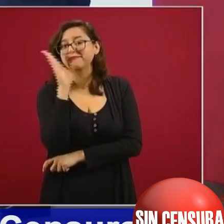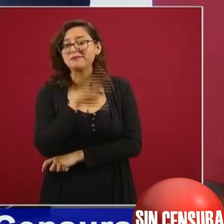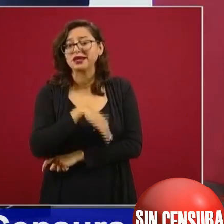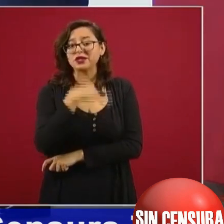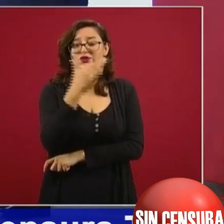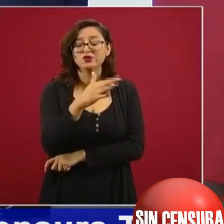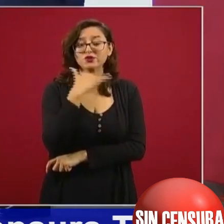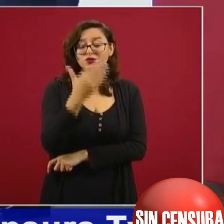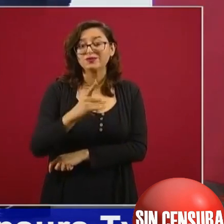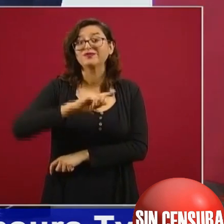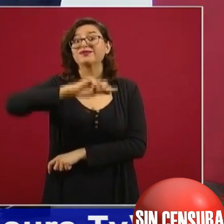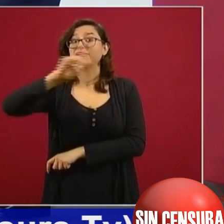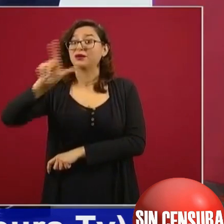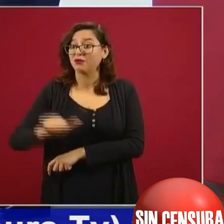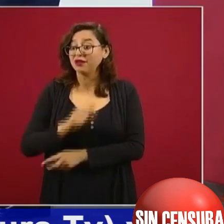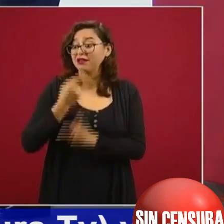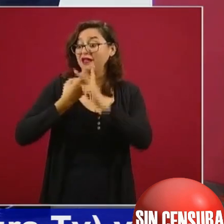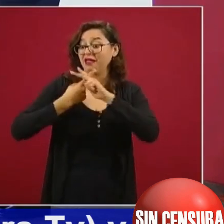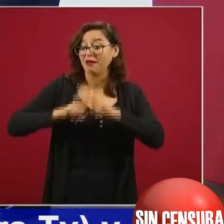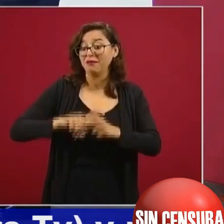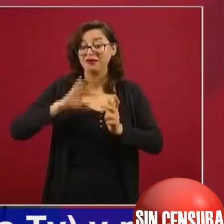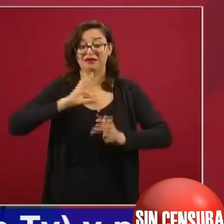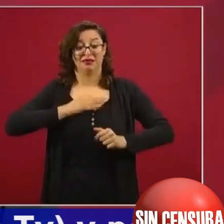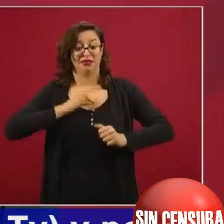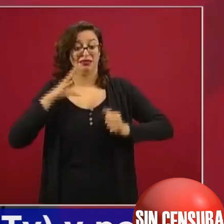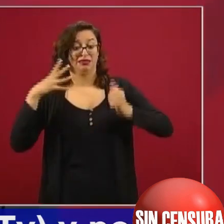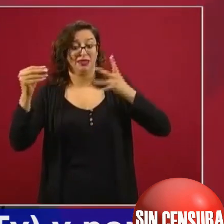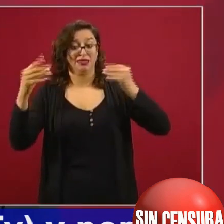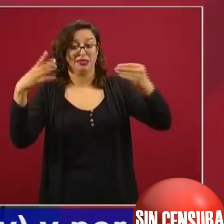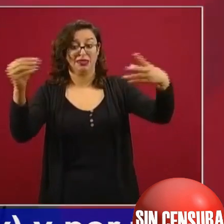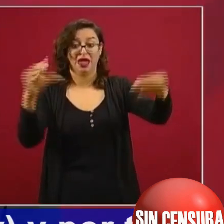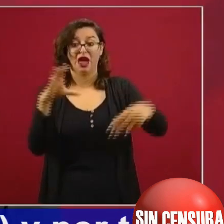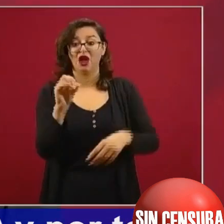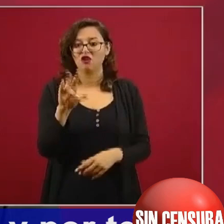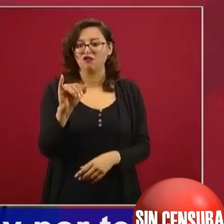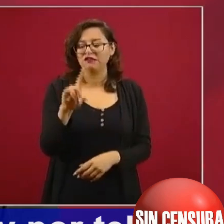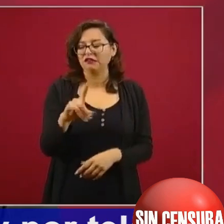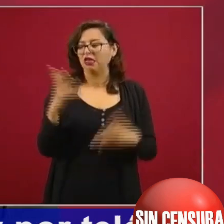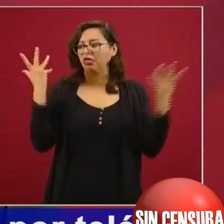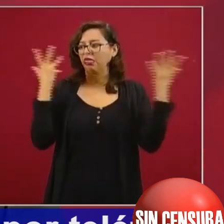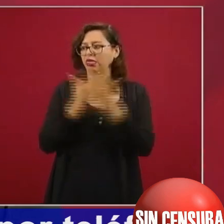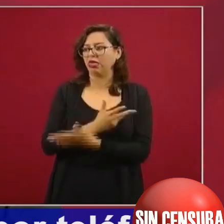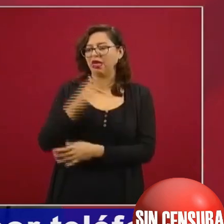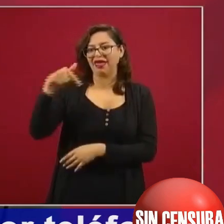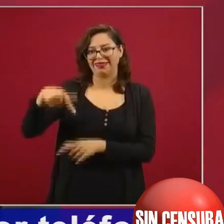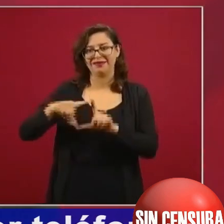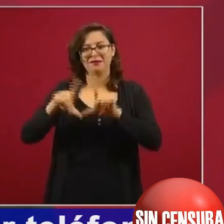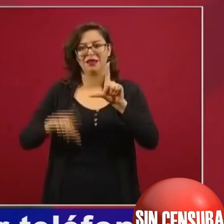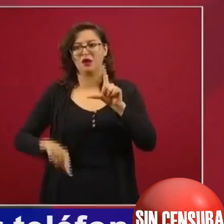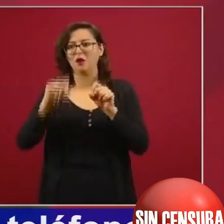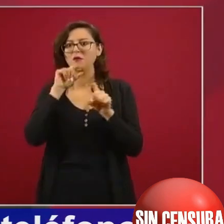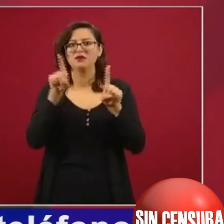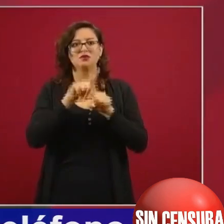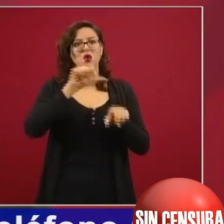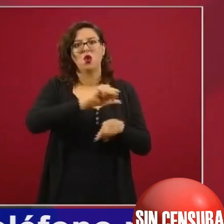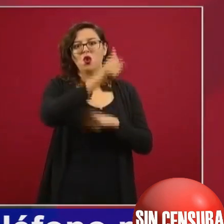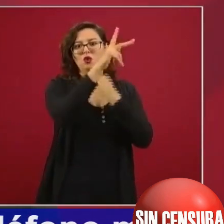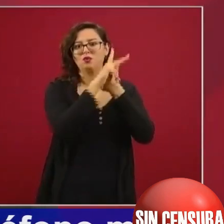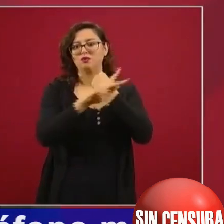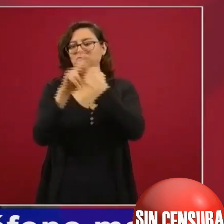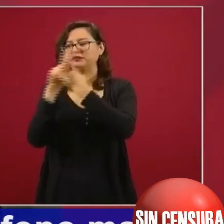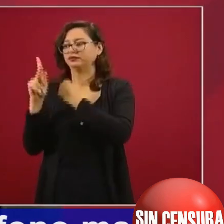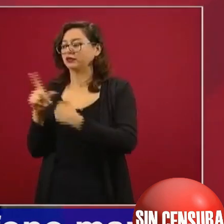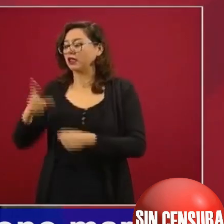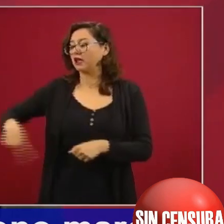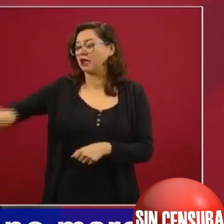Cuando tuvimos la epidemia de COVID, quedó claro en México y en muchos países del mundo que este sustrato de enfermedad